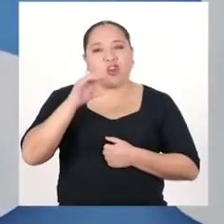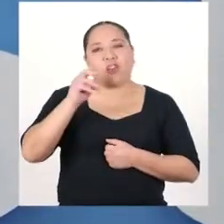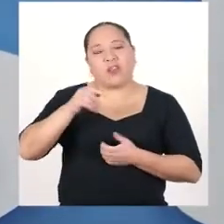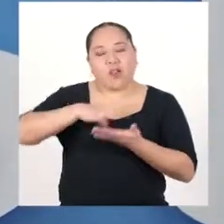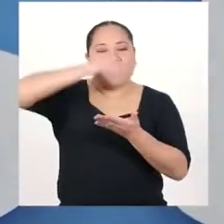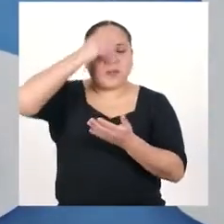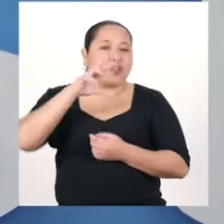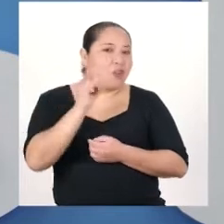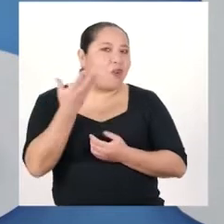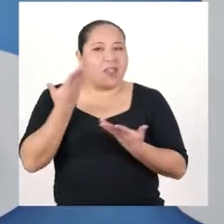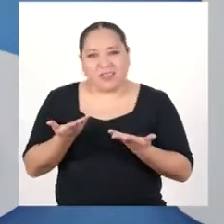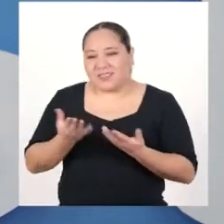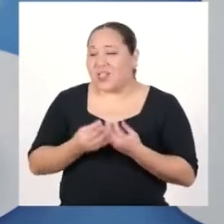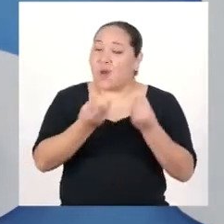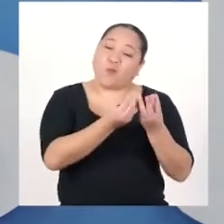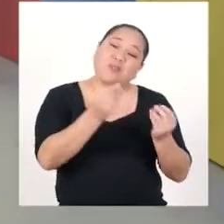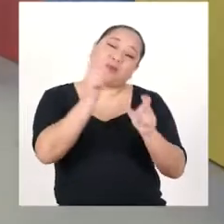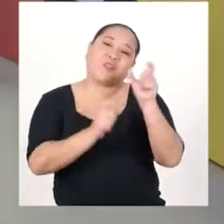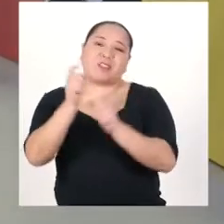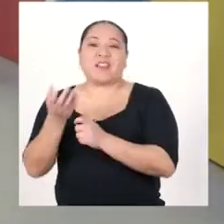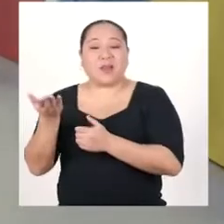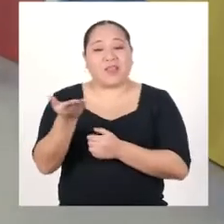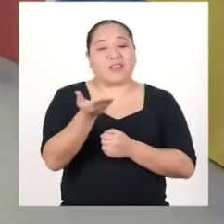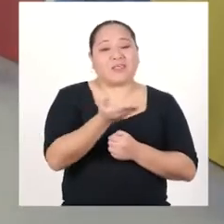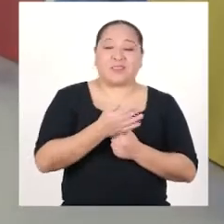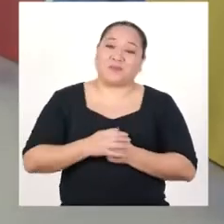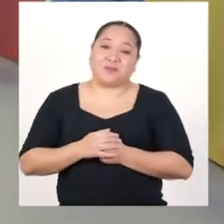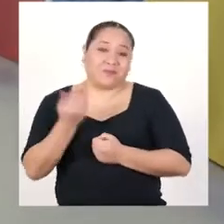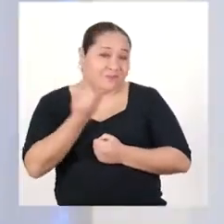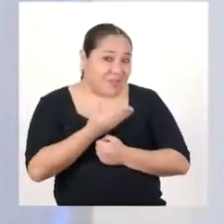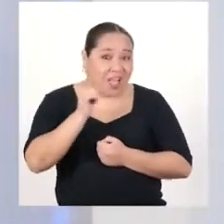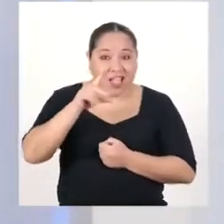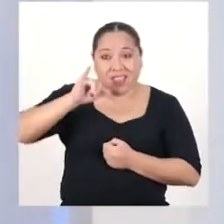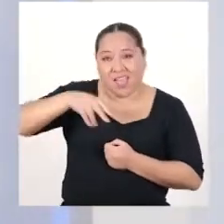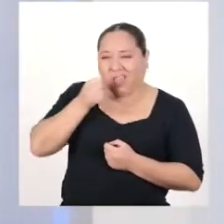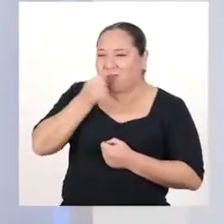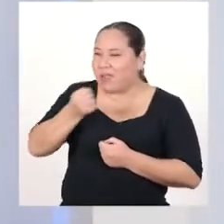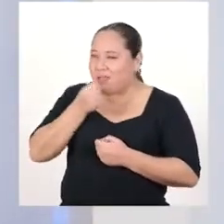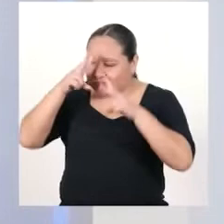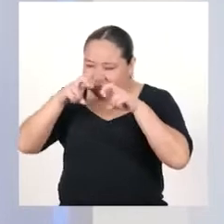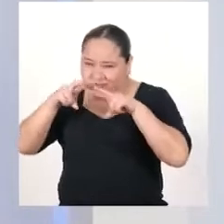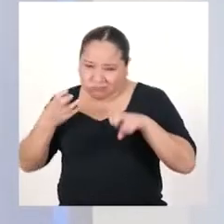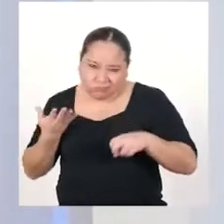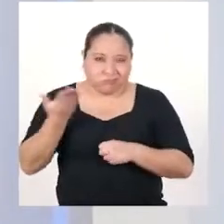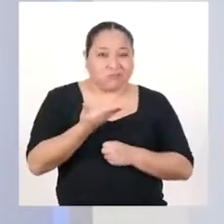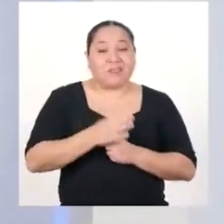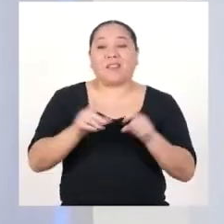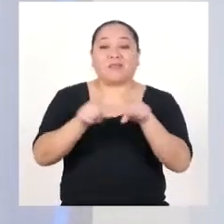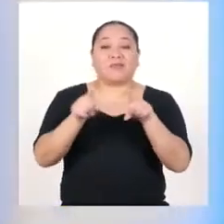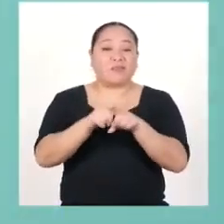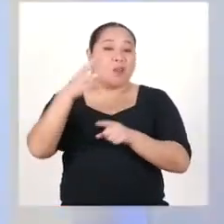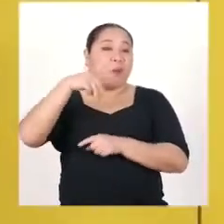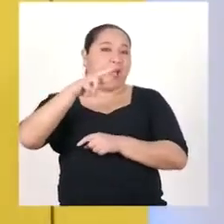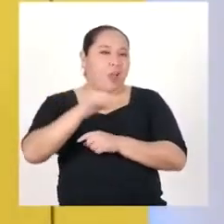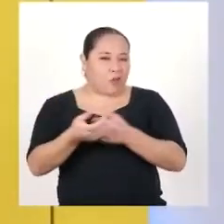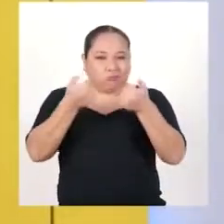Rodrigo aprende. Rodrigo es muchas personas a la vez. Es Alejandro, periodista, investigador. También es